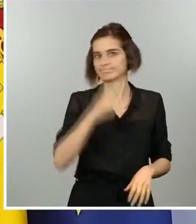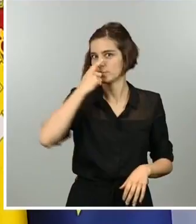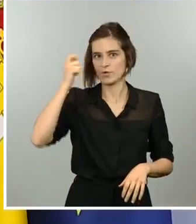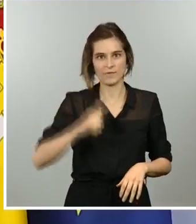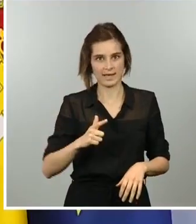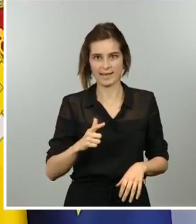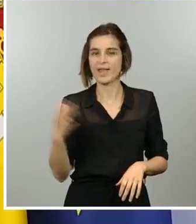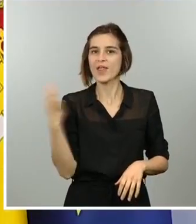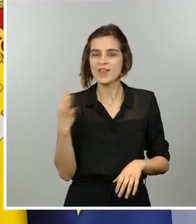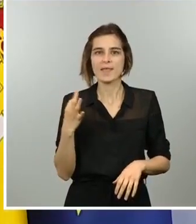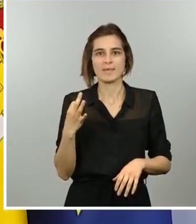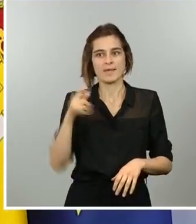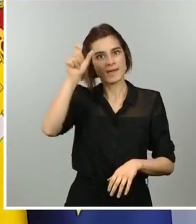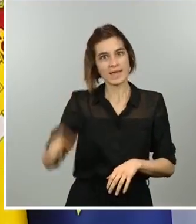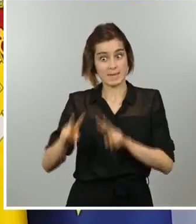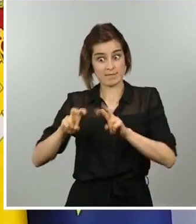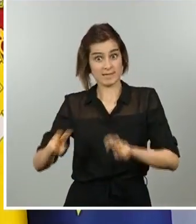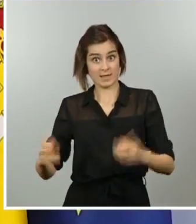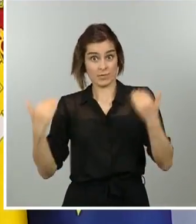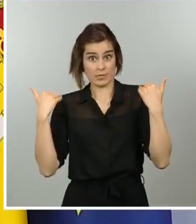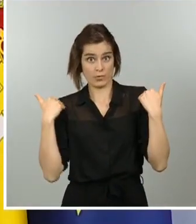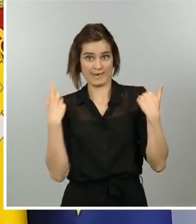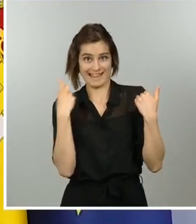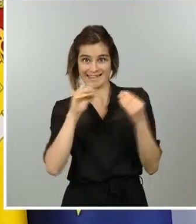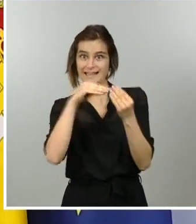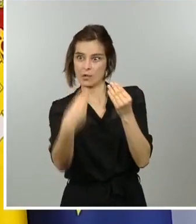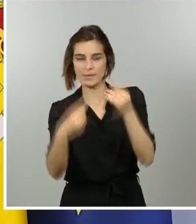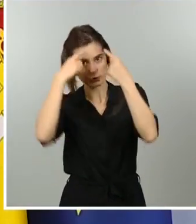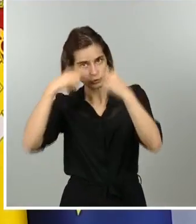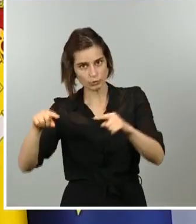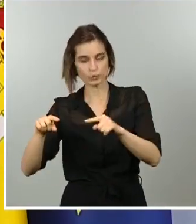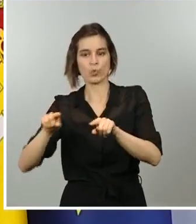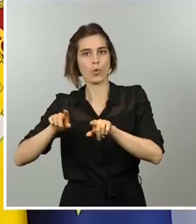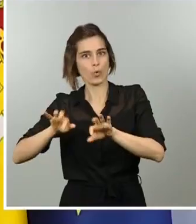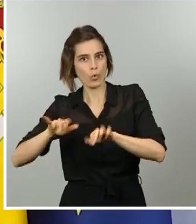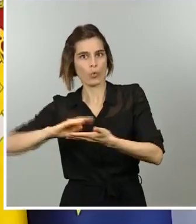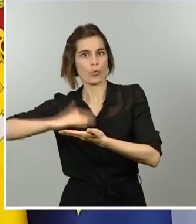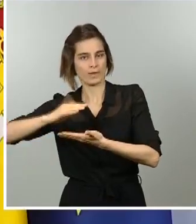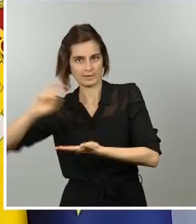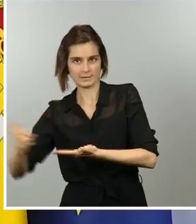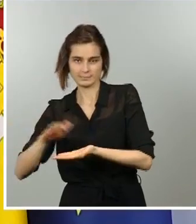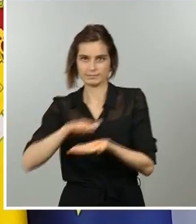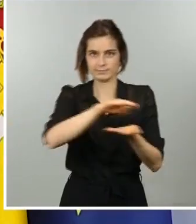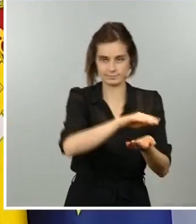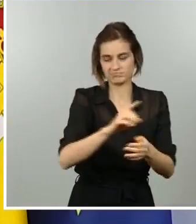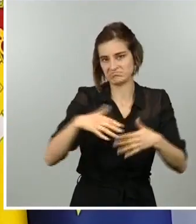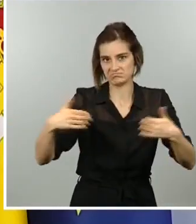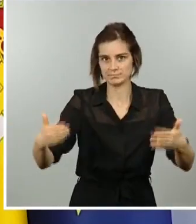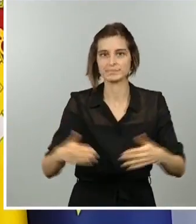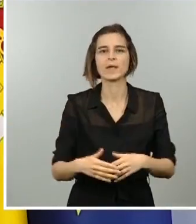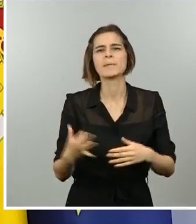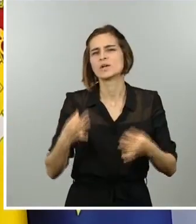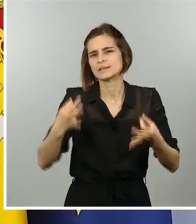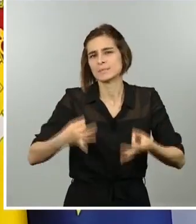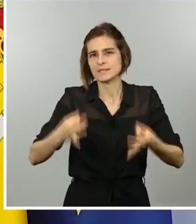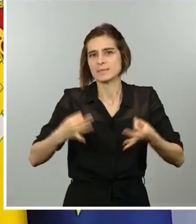lleve desde su propio domicilio. Se da, evidentemente, prioridad a todos los procedimientos administrativos y judiciales, como no puede ser de otra manera. Y, finalmente, también en